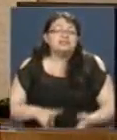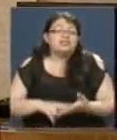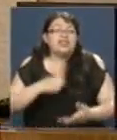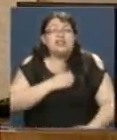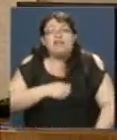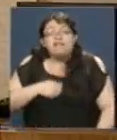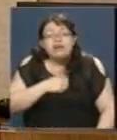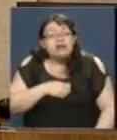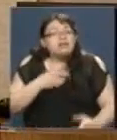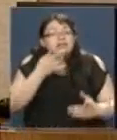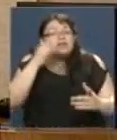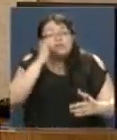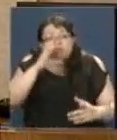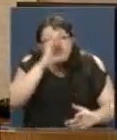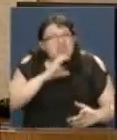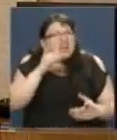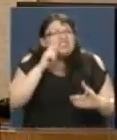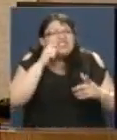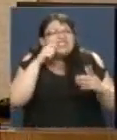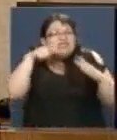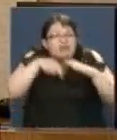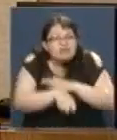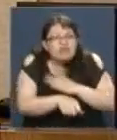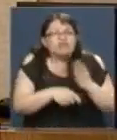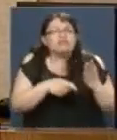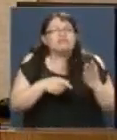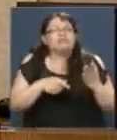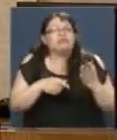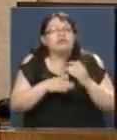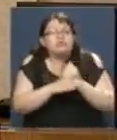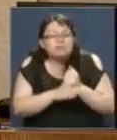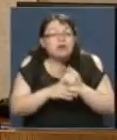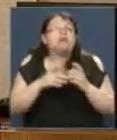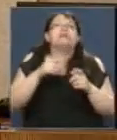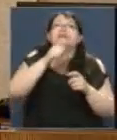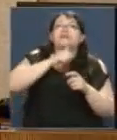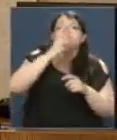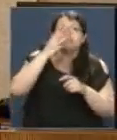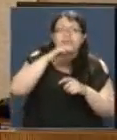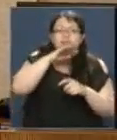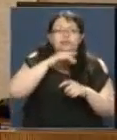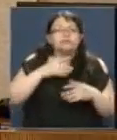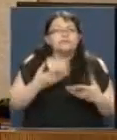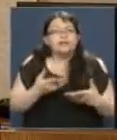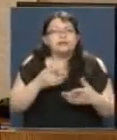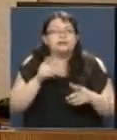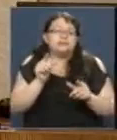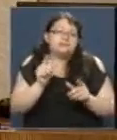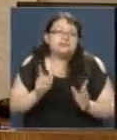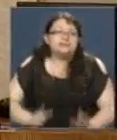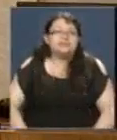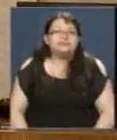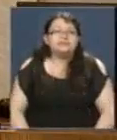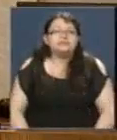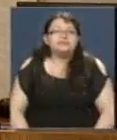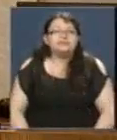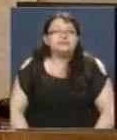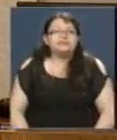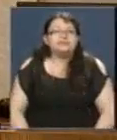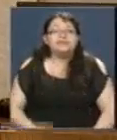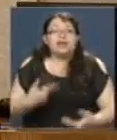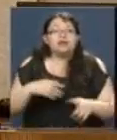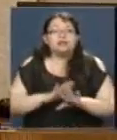esas chicas. Me queda 6 minutos, ahora menos, y ahora voy a